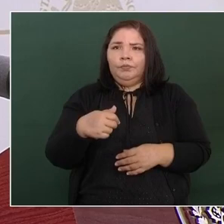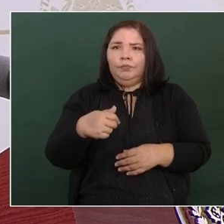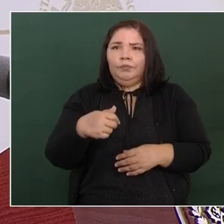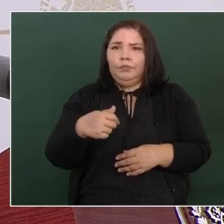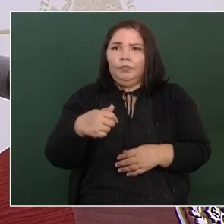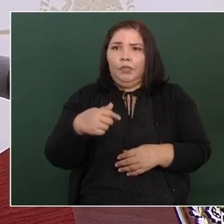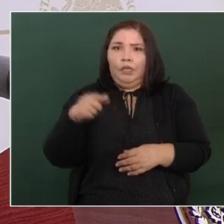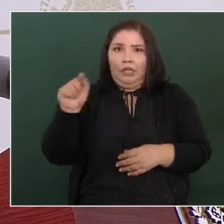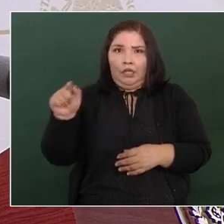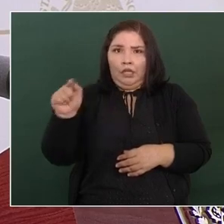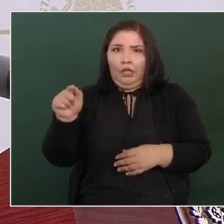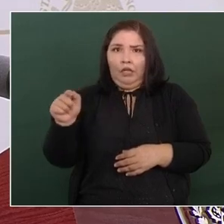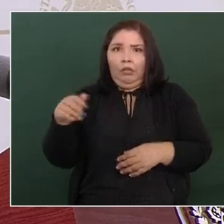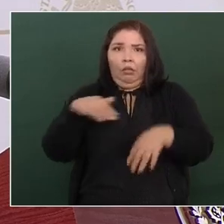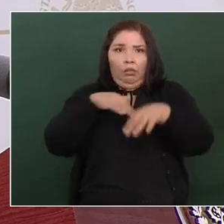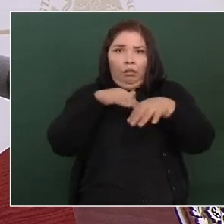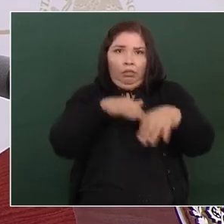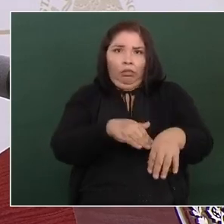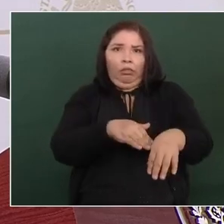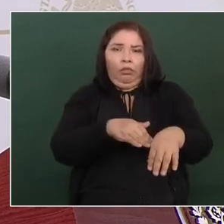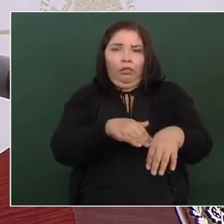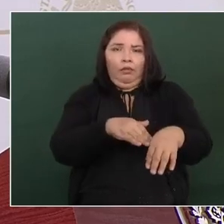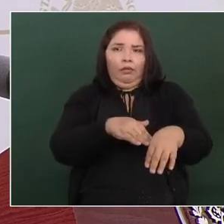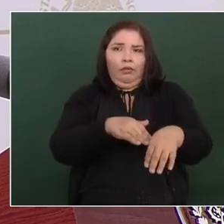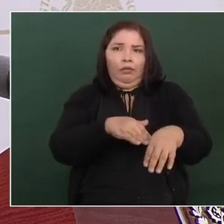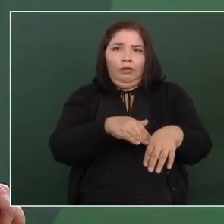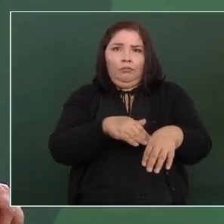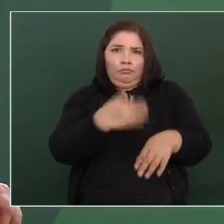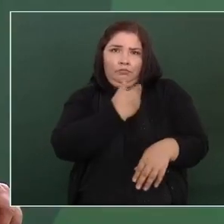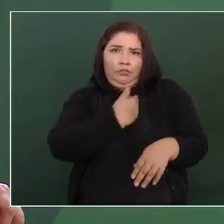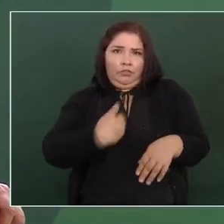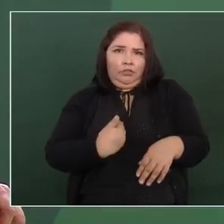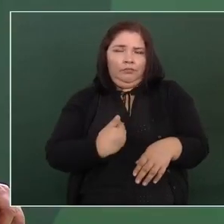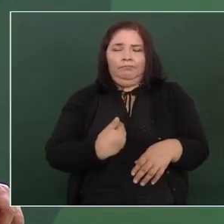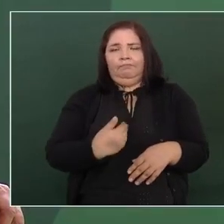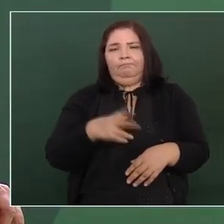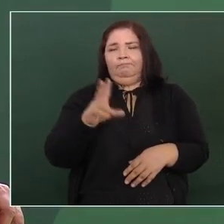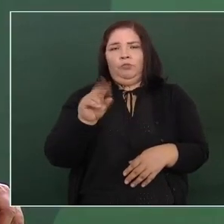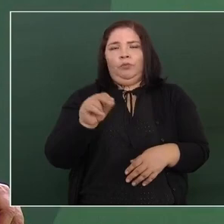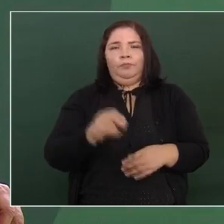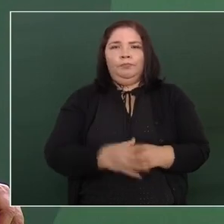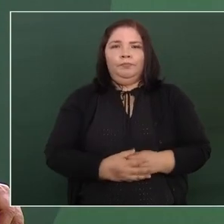un funcionario que dependa del presidente.